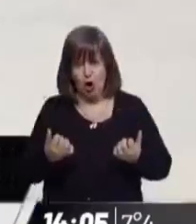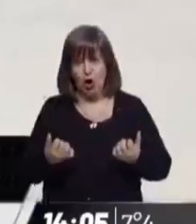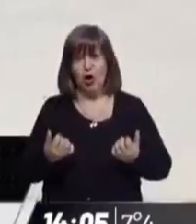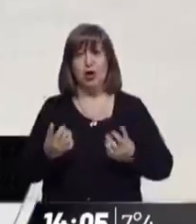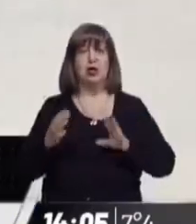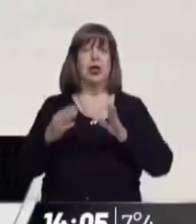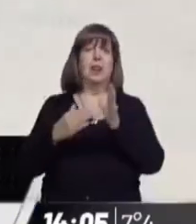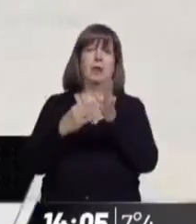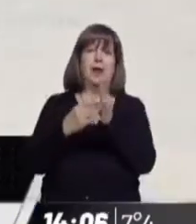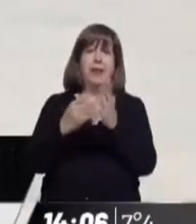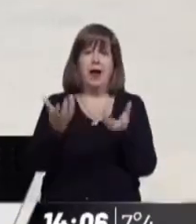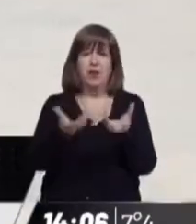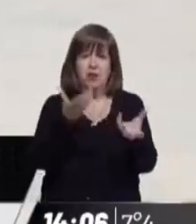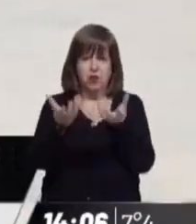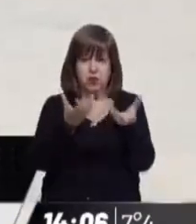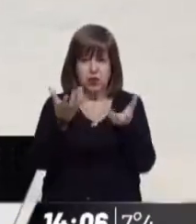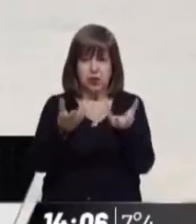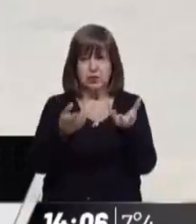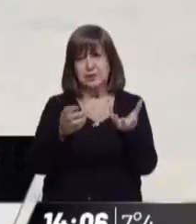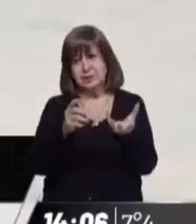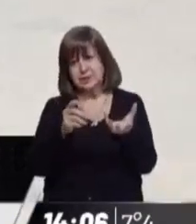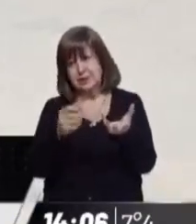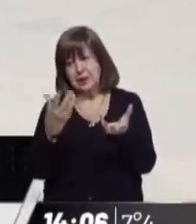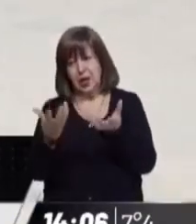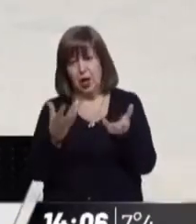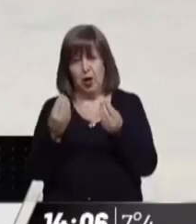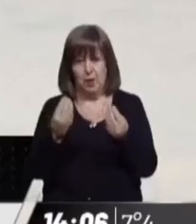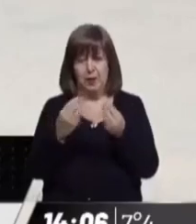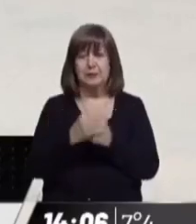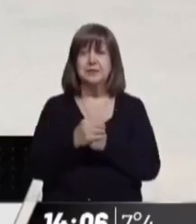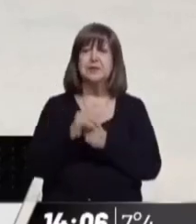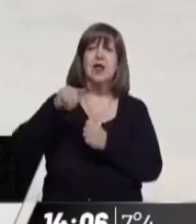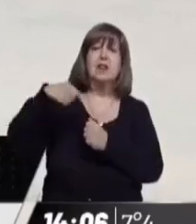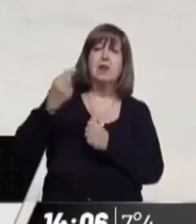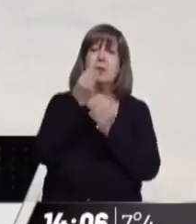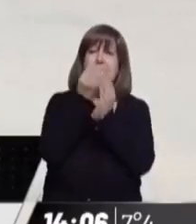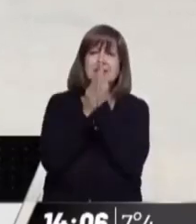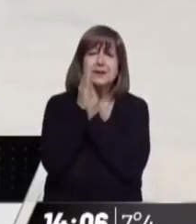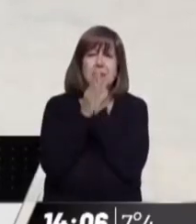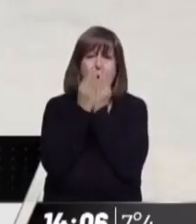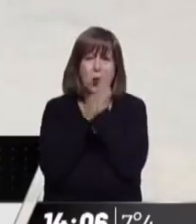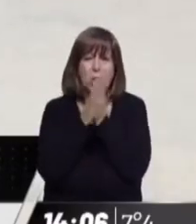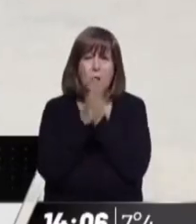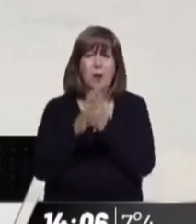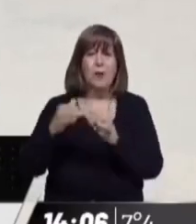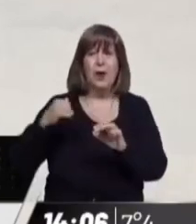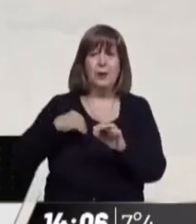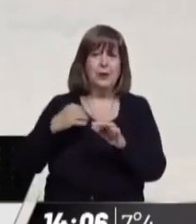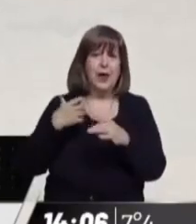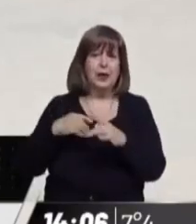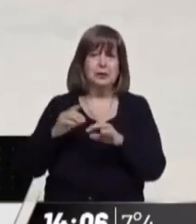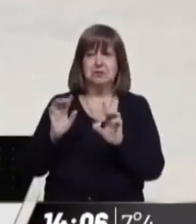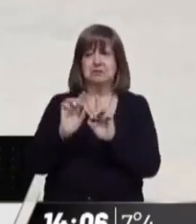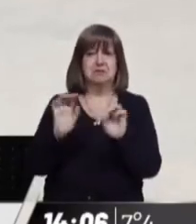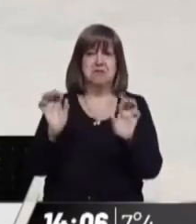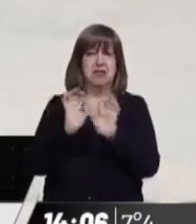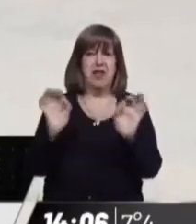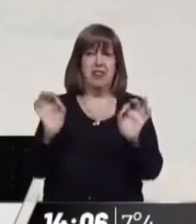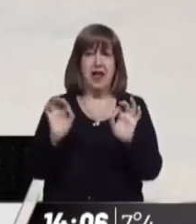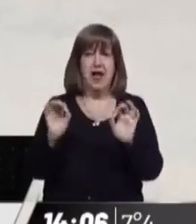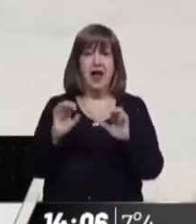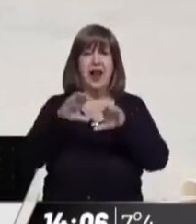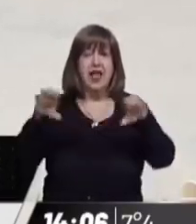la cocina. Cómo usa la cocina, exactamente. ¿Y después para la calefacción, para el baño no, también? No, no, no. ¿No usa